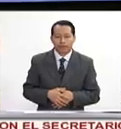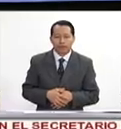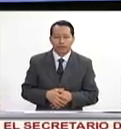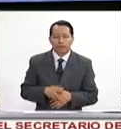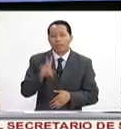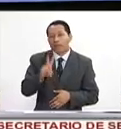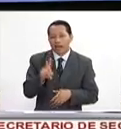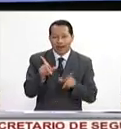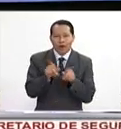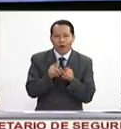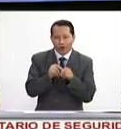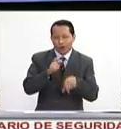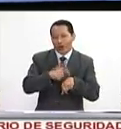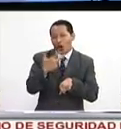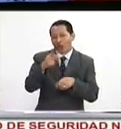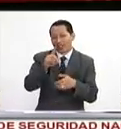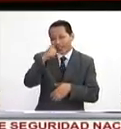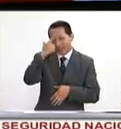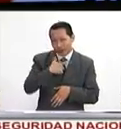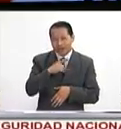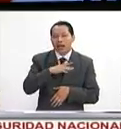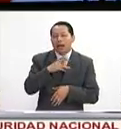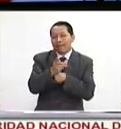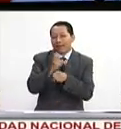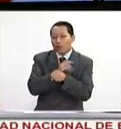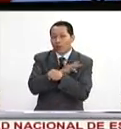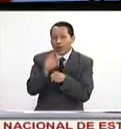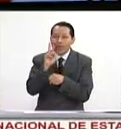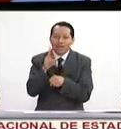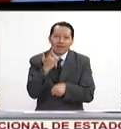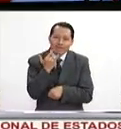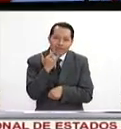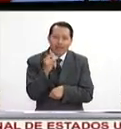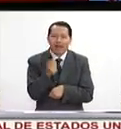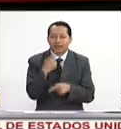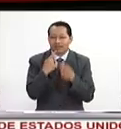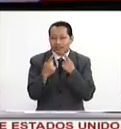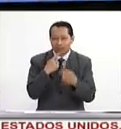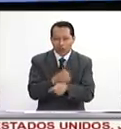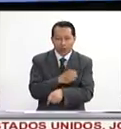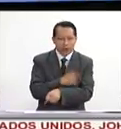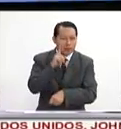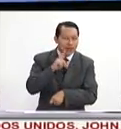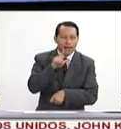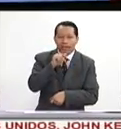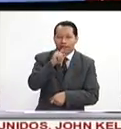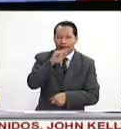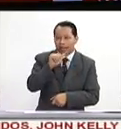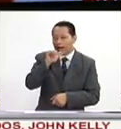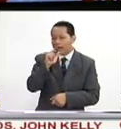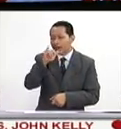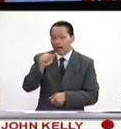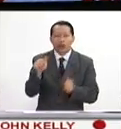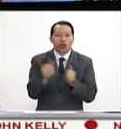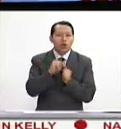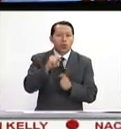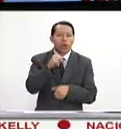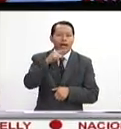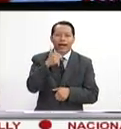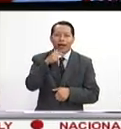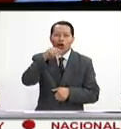Viernes en corto, en punto de las 8:30 de la noche. Lo invito a que vea usted esta conversación que tuvo mi compañera Leticia Carvajal con Juan Gregorio